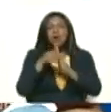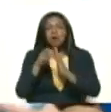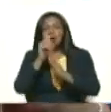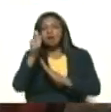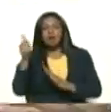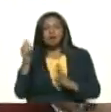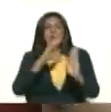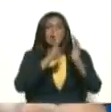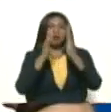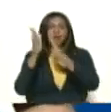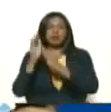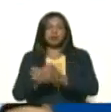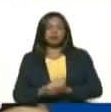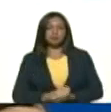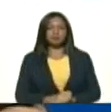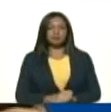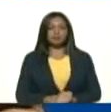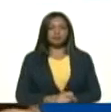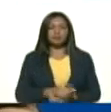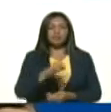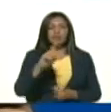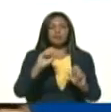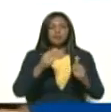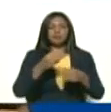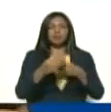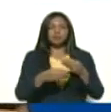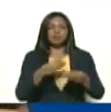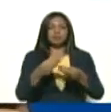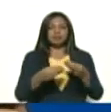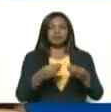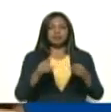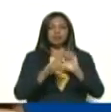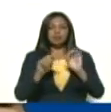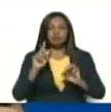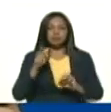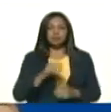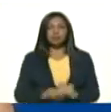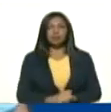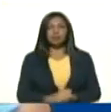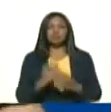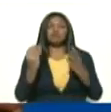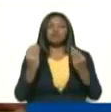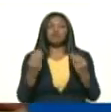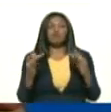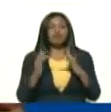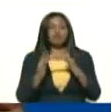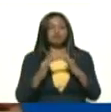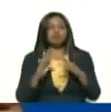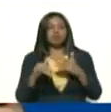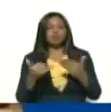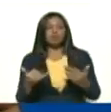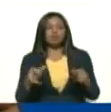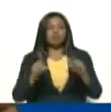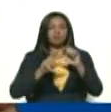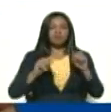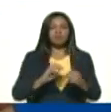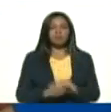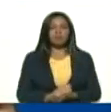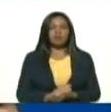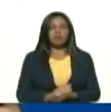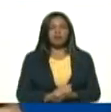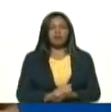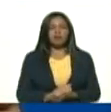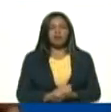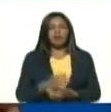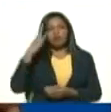librerías. Y desde ahí comenzó a hacerse muy conocido, y en este momento la teología de